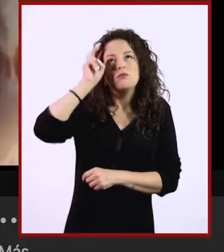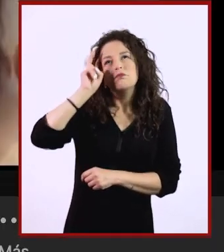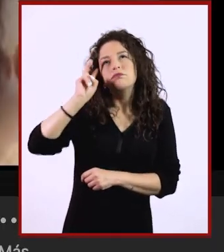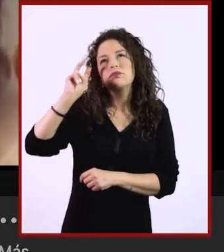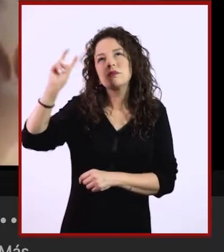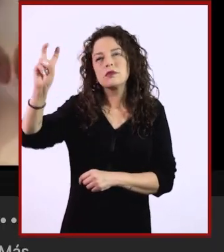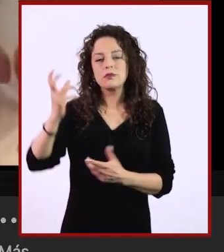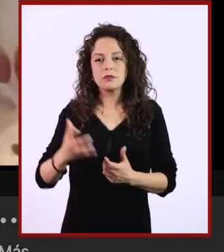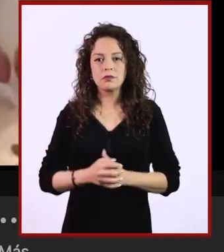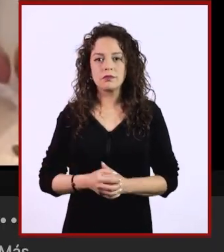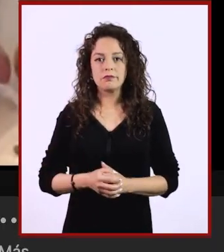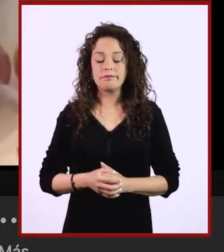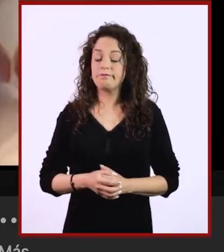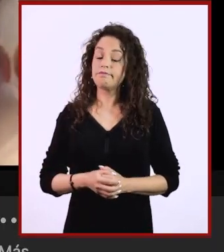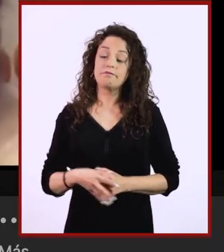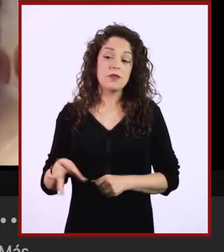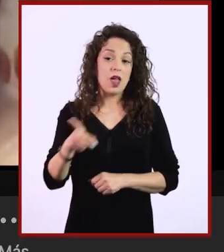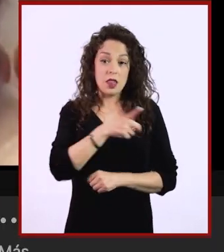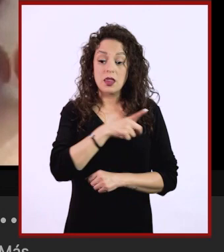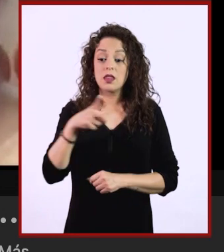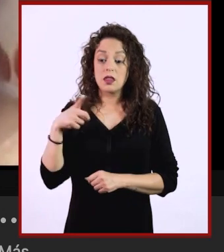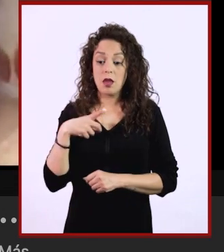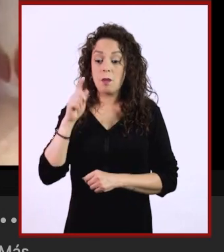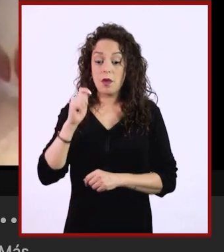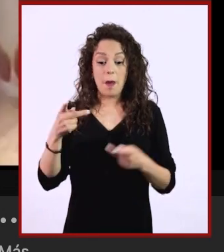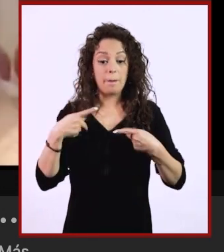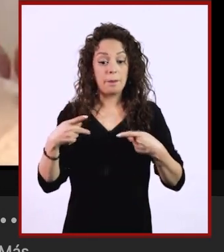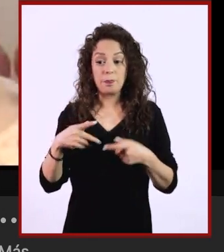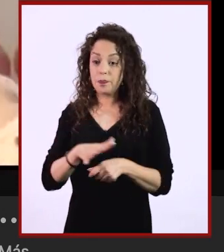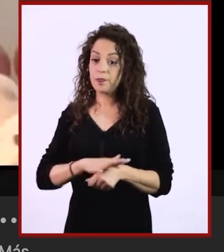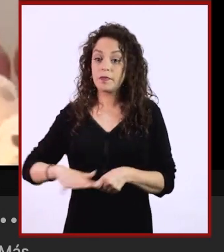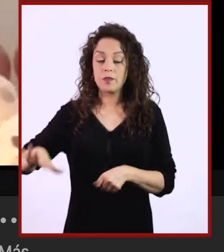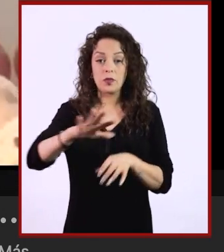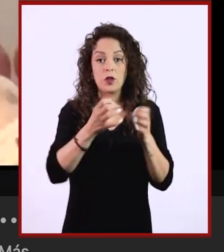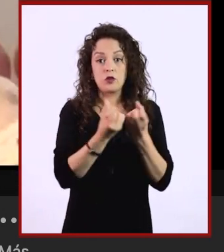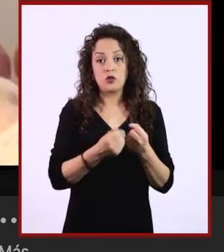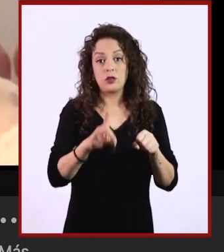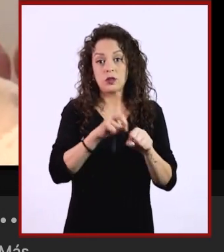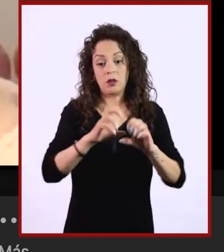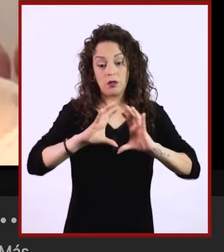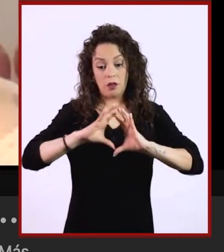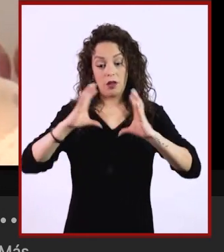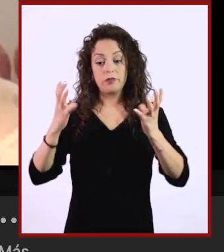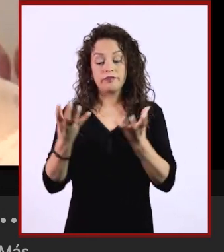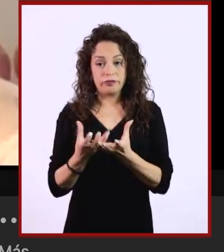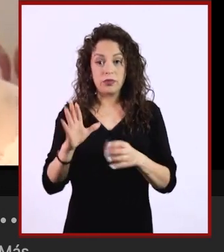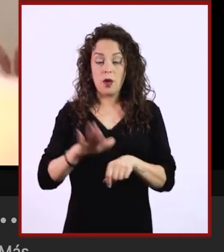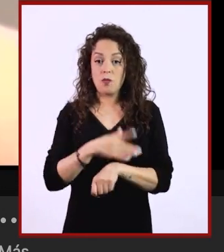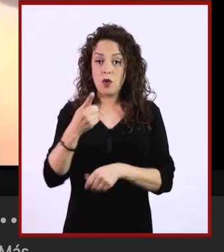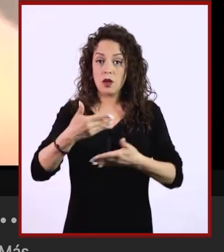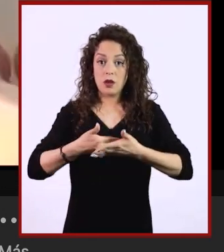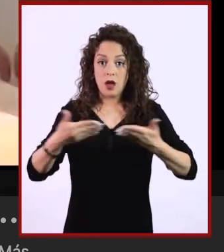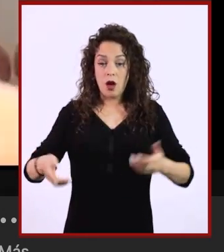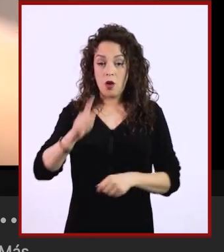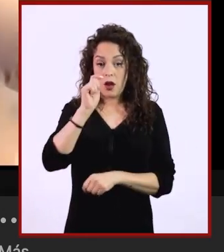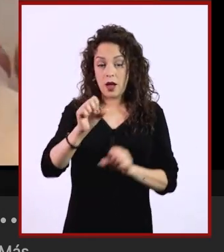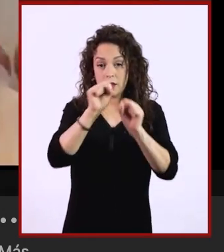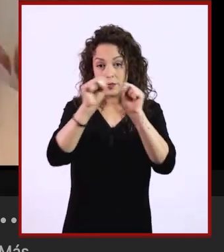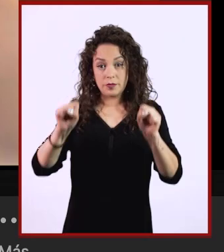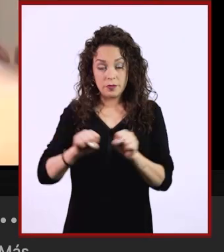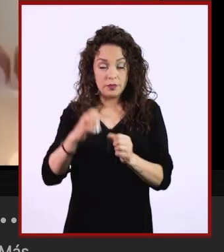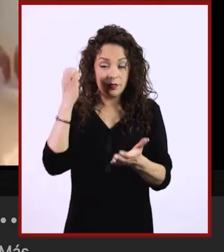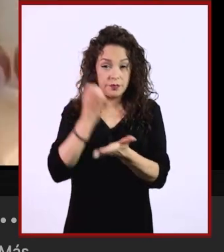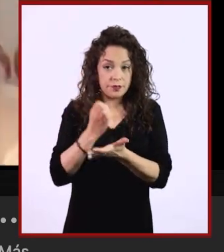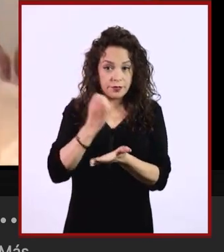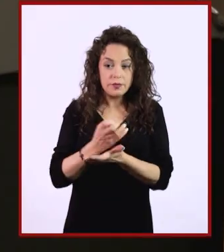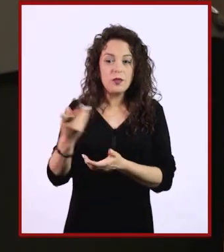ser una demanda, ¿no? Por parte de la sociedad global, porque hoy por hoy nuestro sistema económico, nuestros